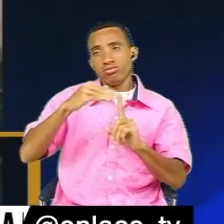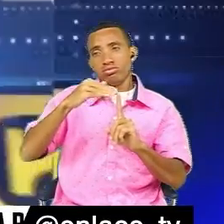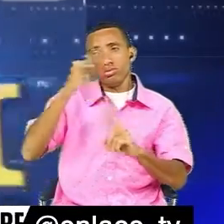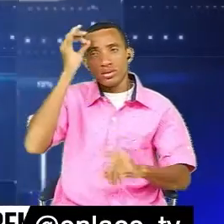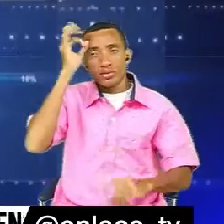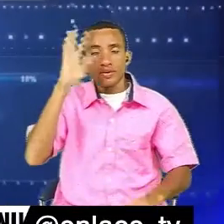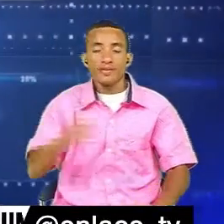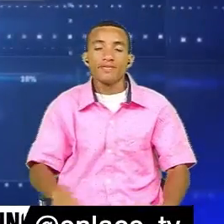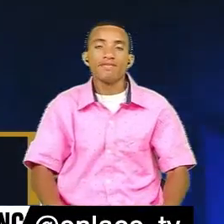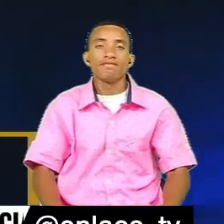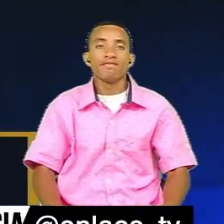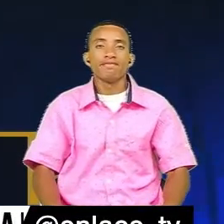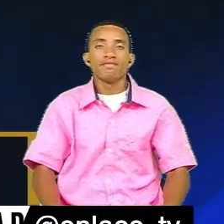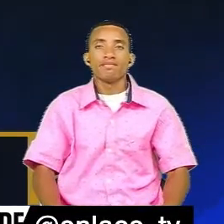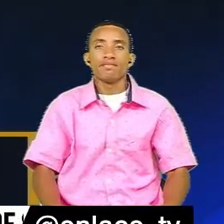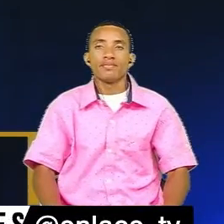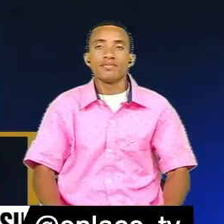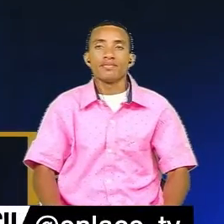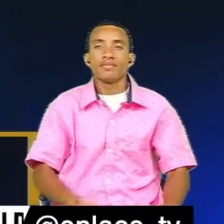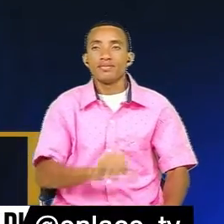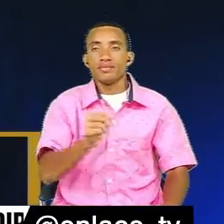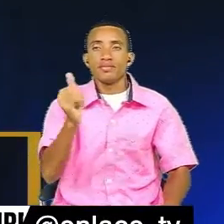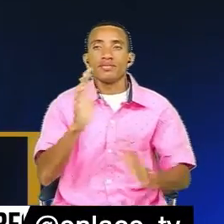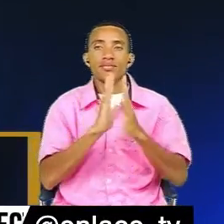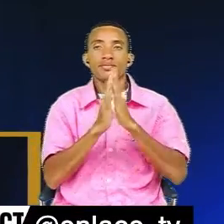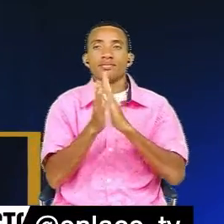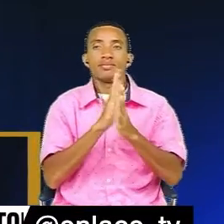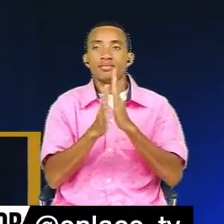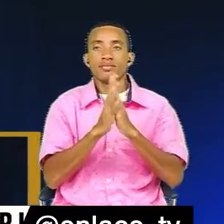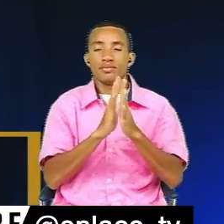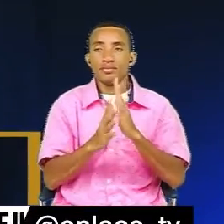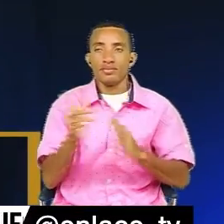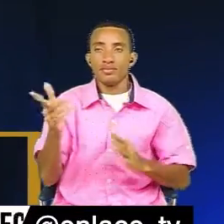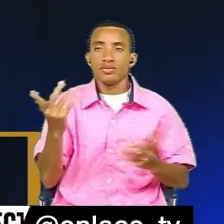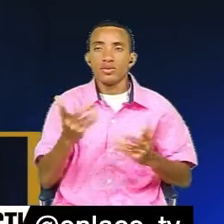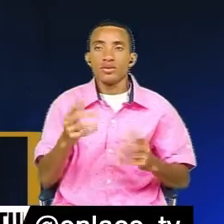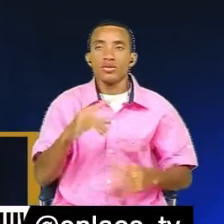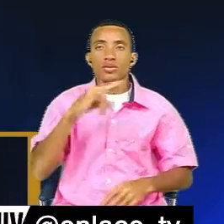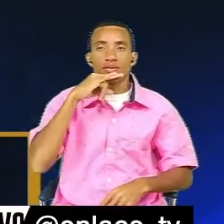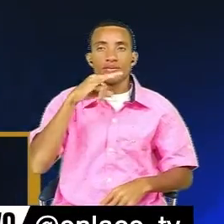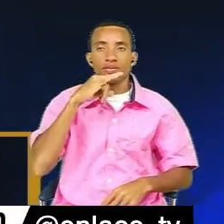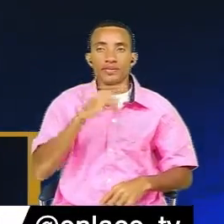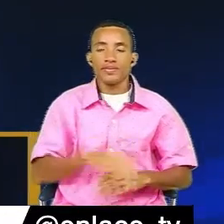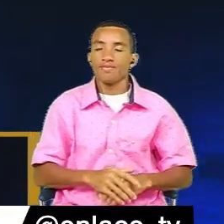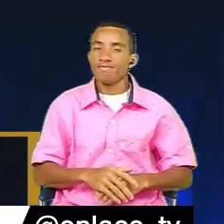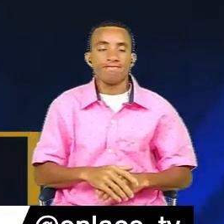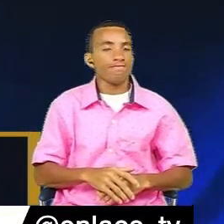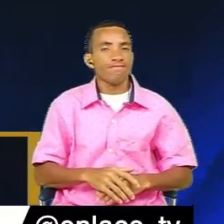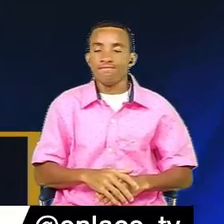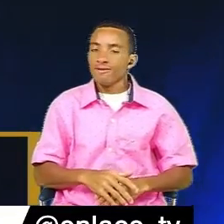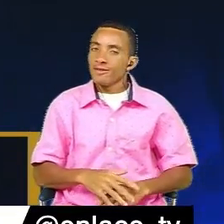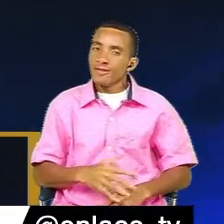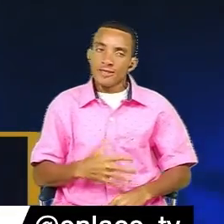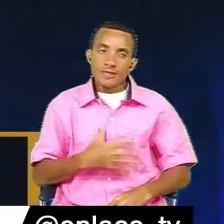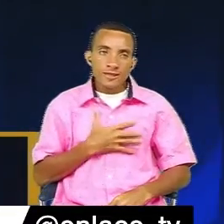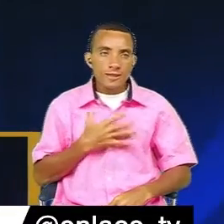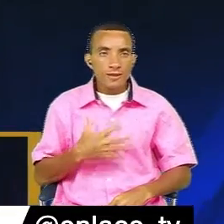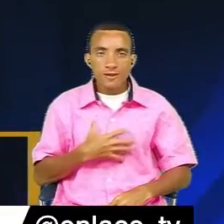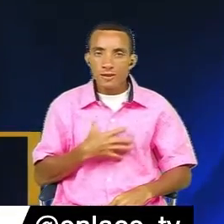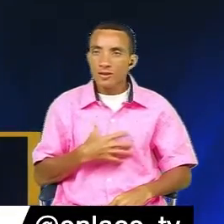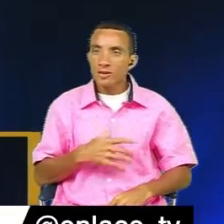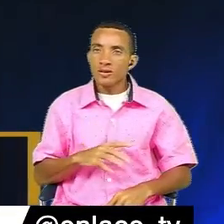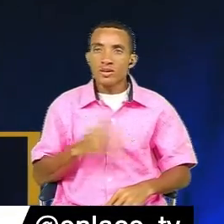transformador. Comerciantes de la Plaza de Mercado de Torconoma se encuentran molestos con el gremio de taxistas de la ciudad. Nos escriben que se